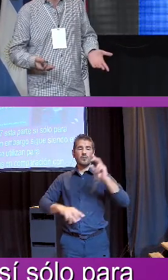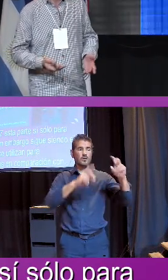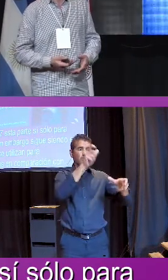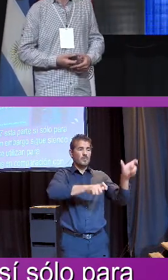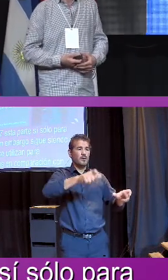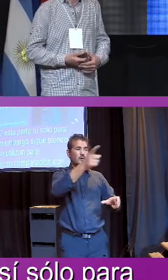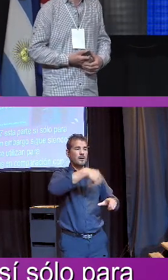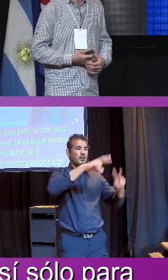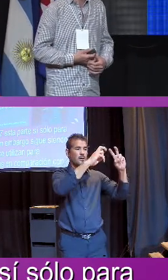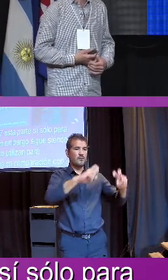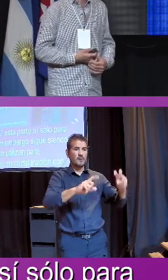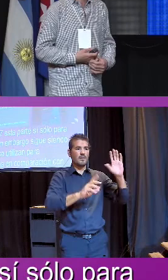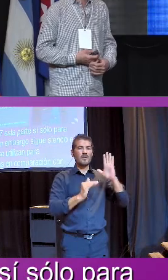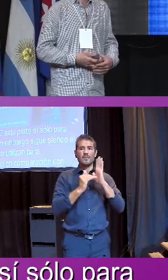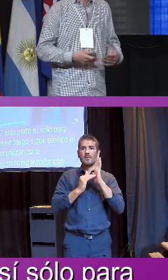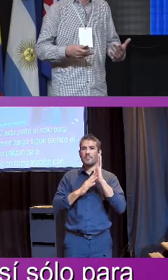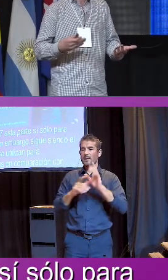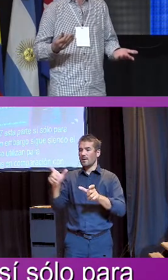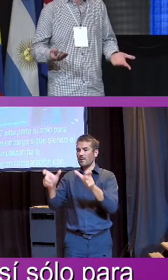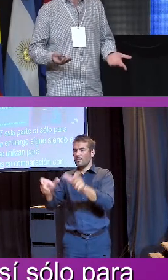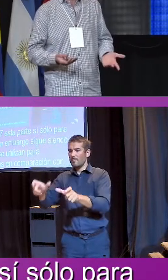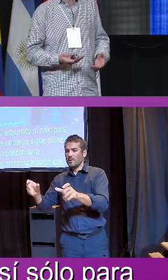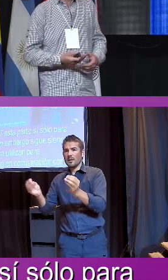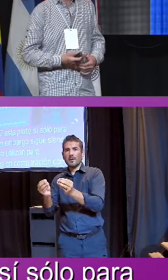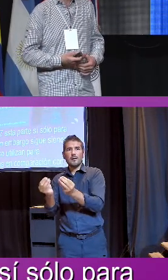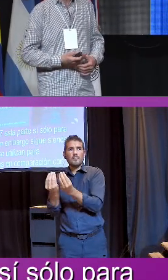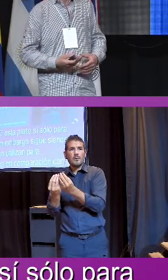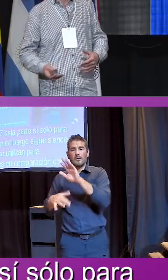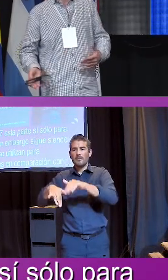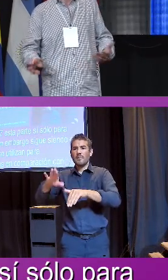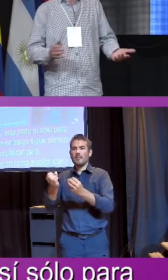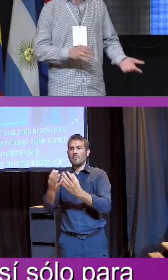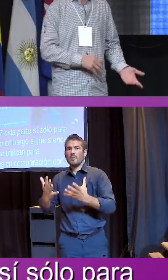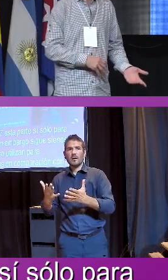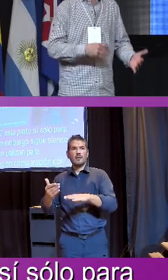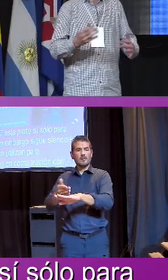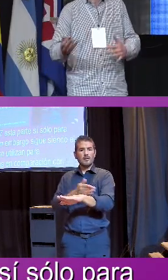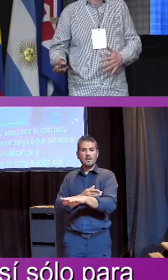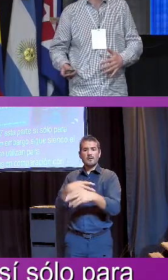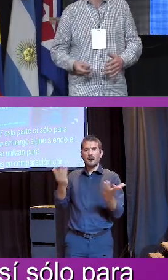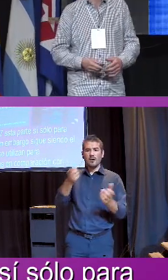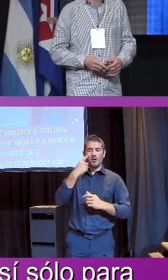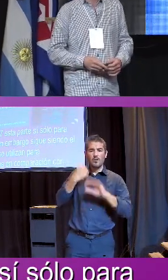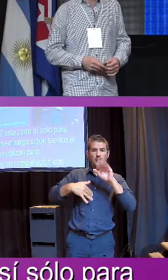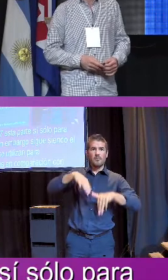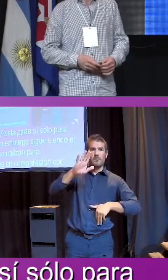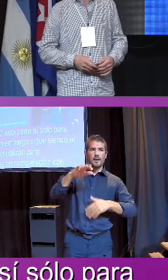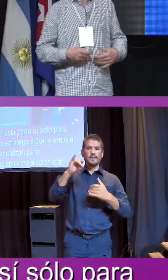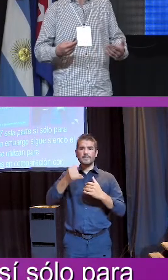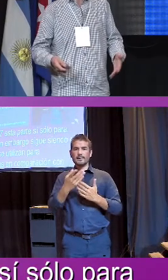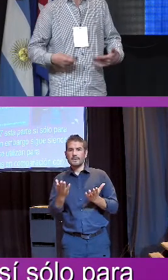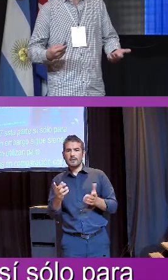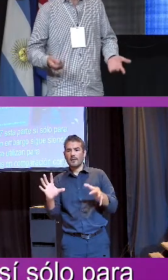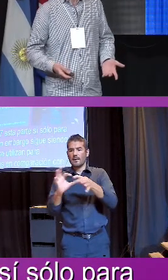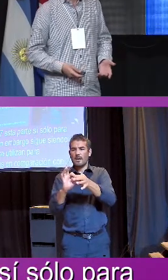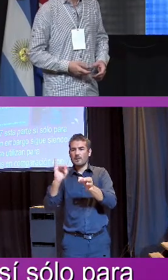qué aumenta la prevalencia, habrán escuchado, por qué cada vez hay más casos diagnosticados, si esto tiene que ver con mayor conocimiento, si tiene que ver con que